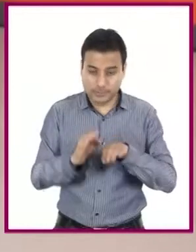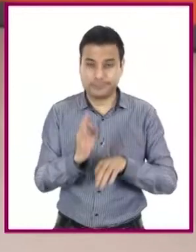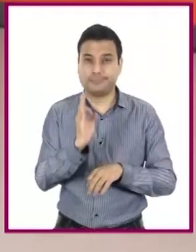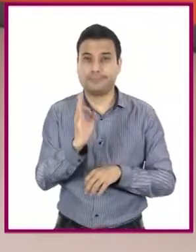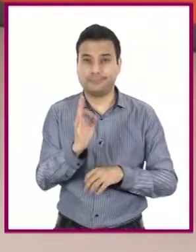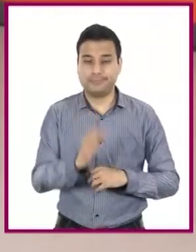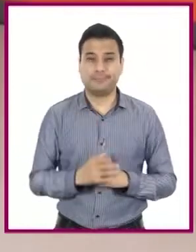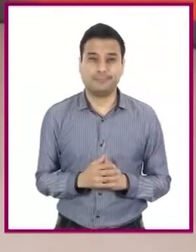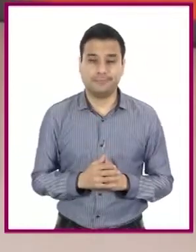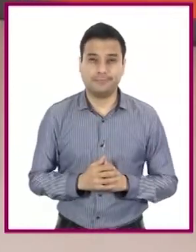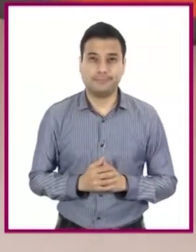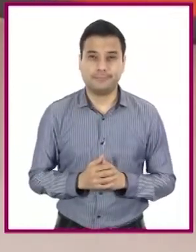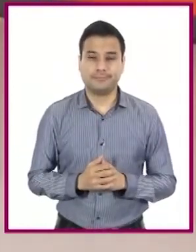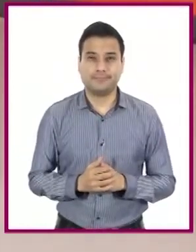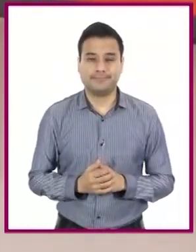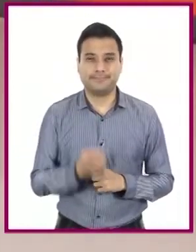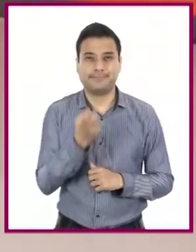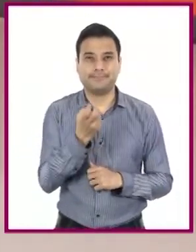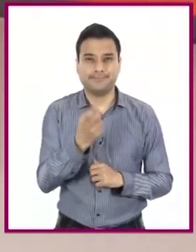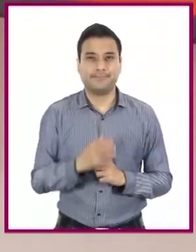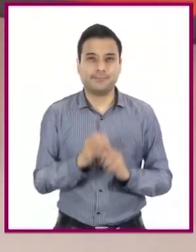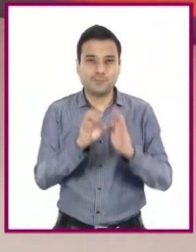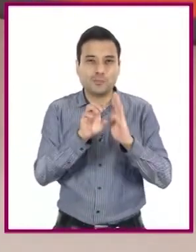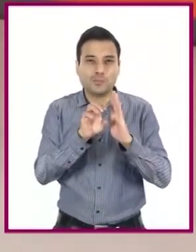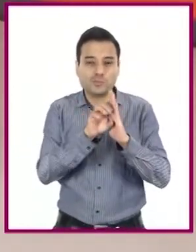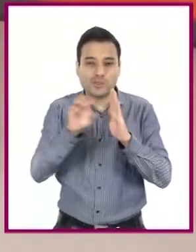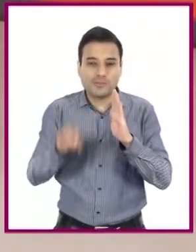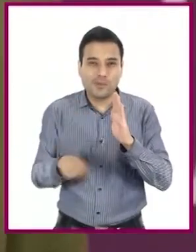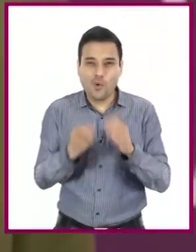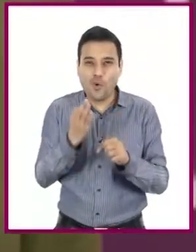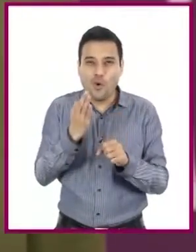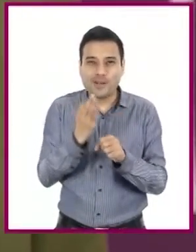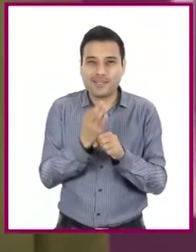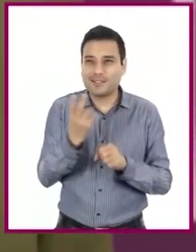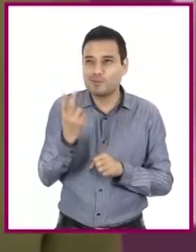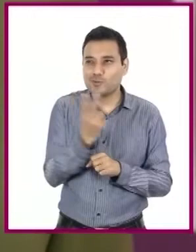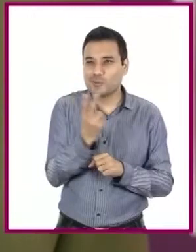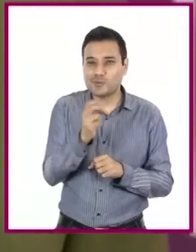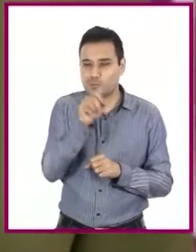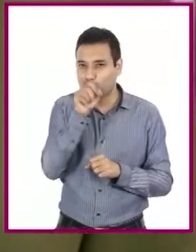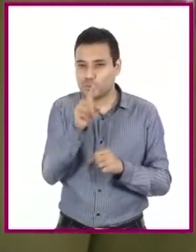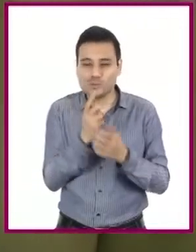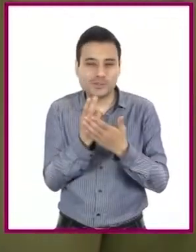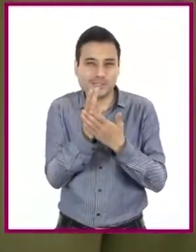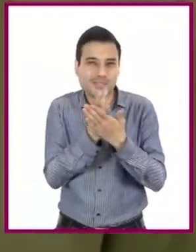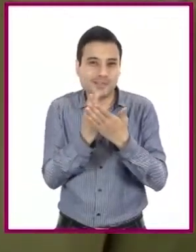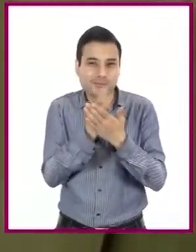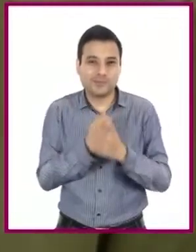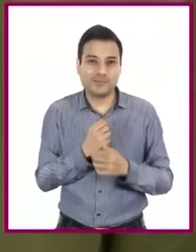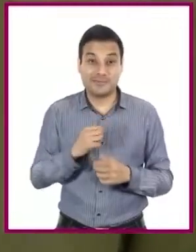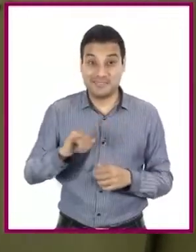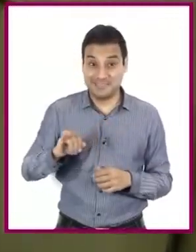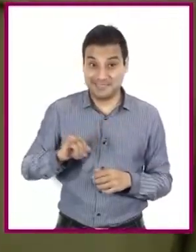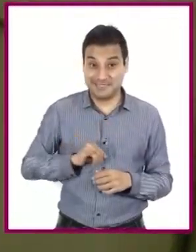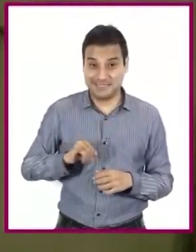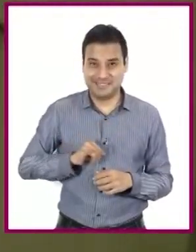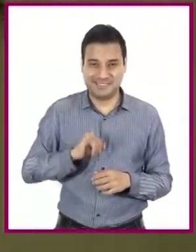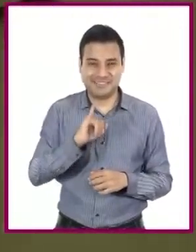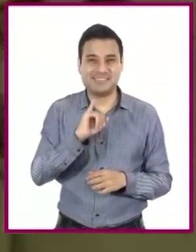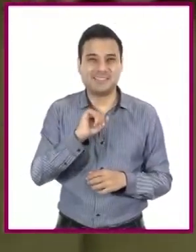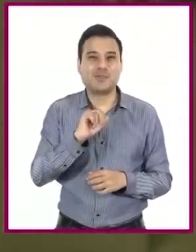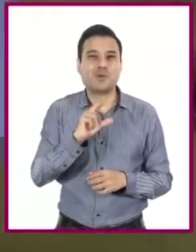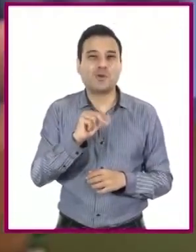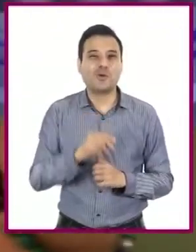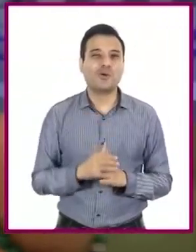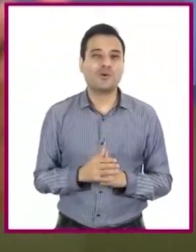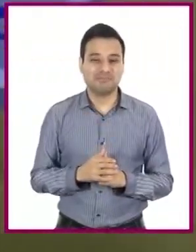Así es como nuestro trabajo. ¡Tarán! Quedó interesante, ¿verdad?